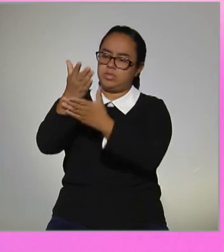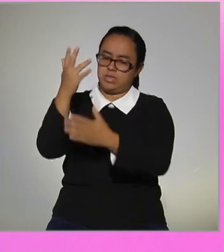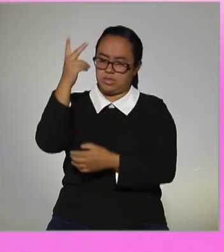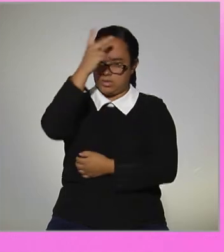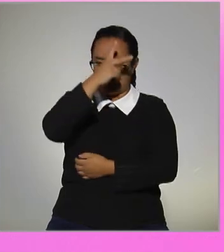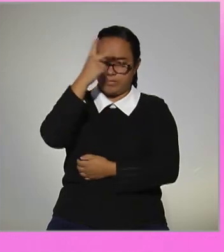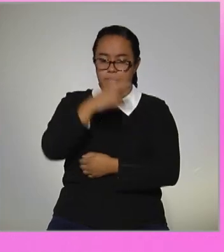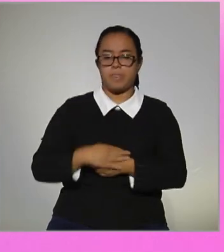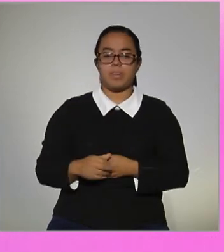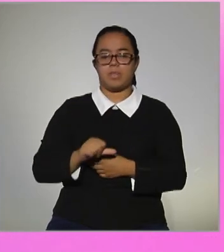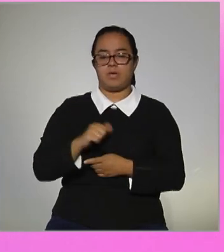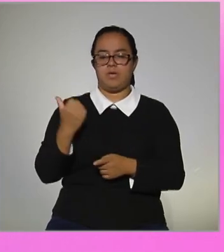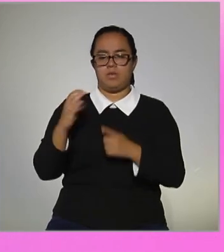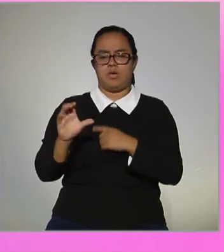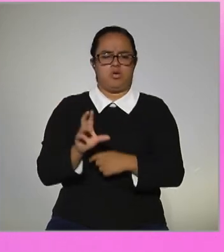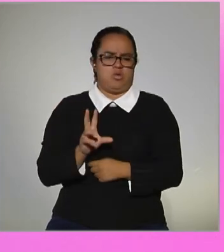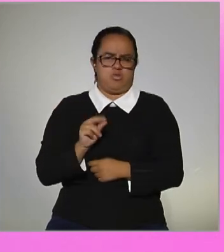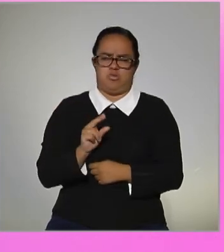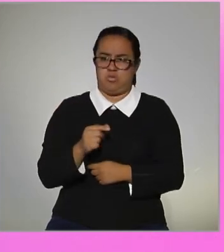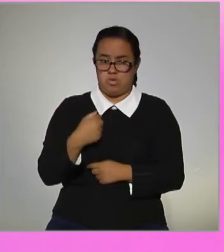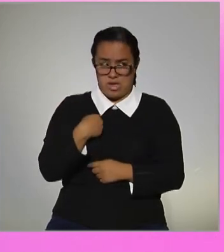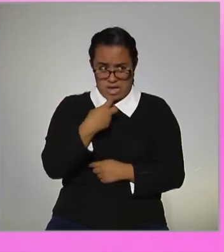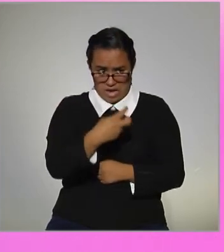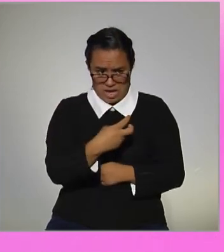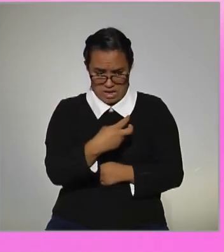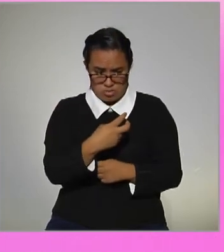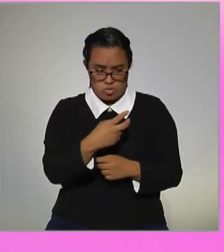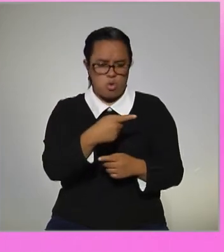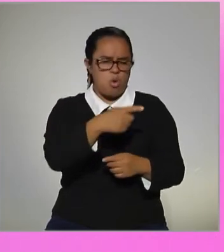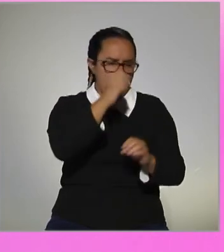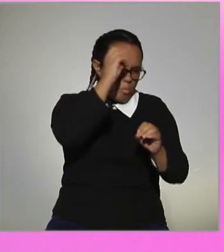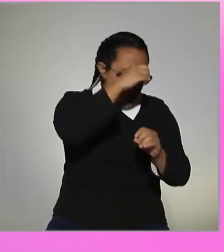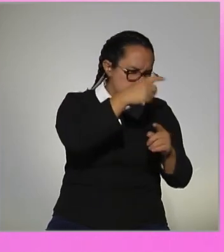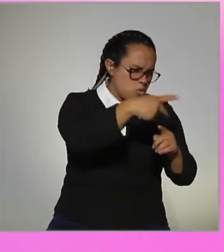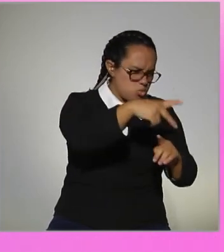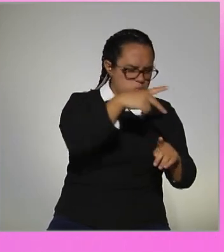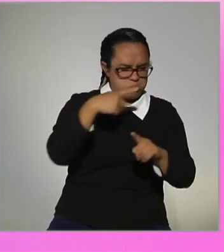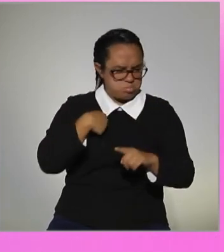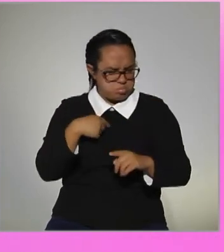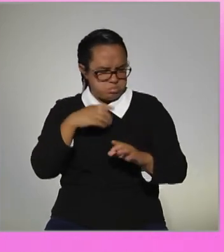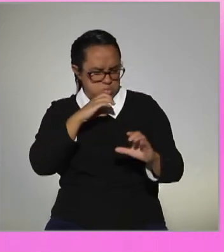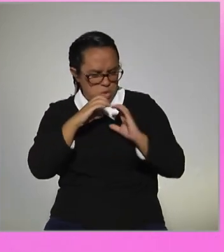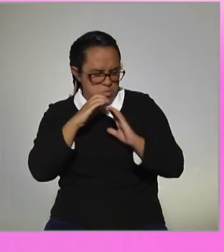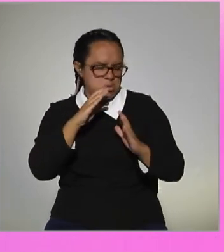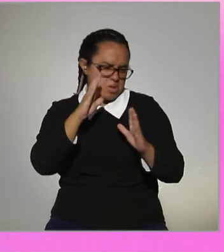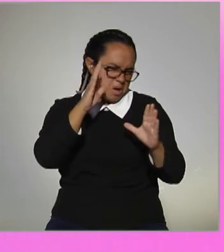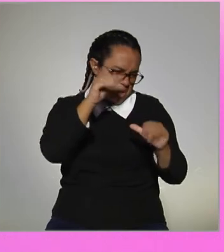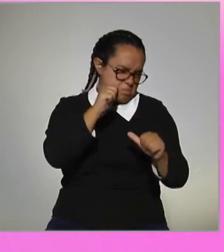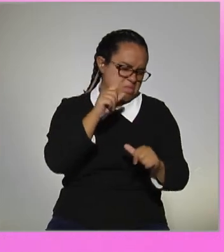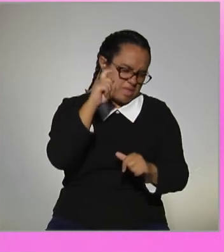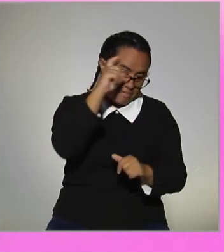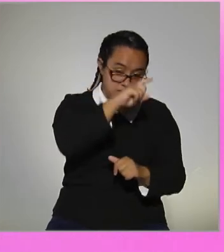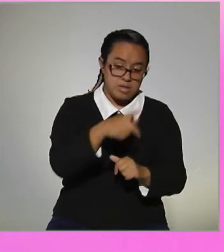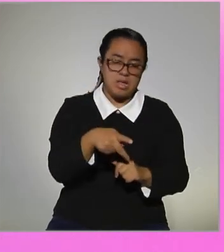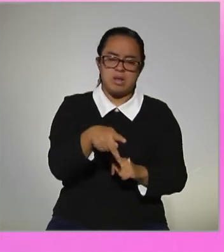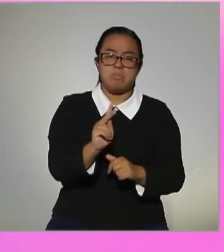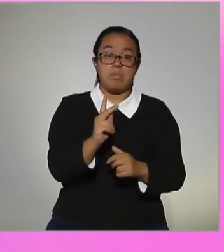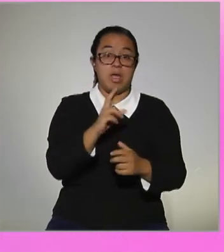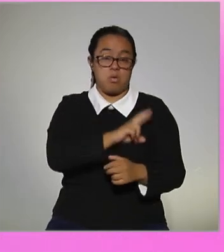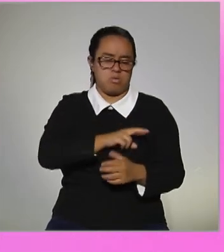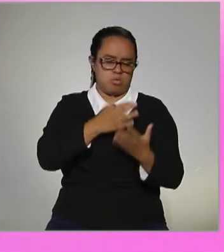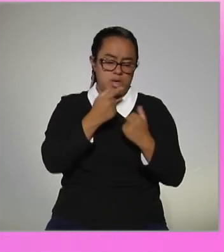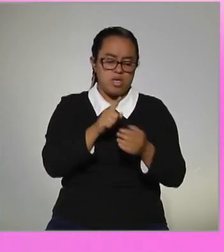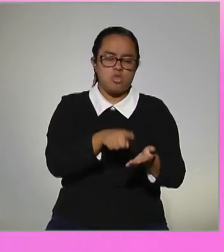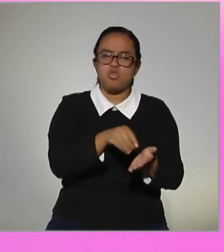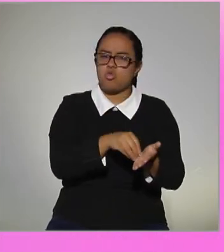Angélica Sánchez: no. Desacuerdos, sí, pero como tal un resentimiento, no. Aún son pequeños y hasta